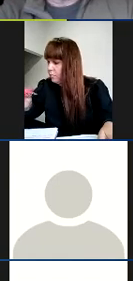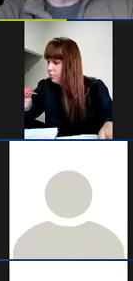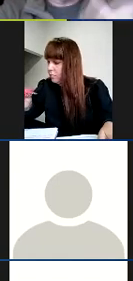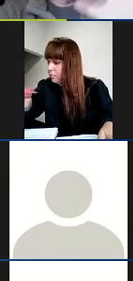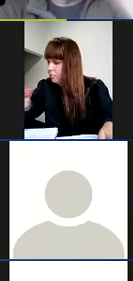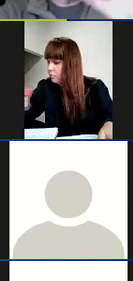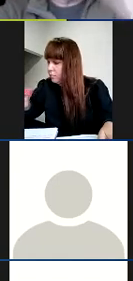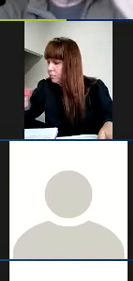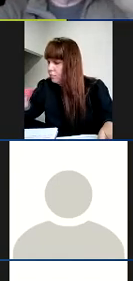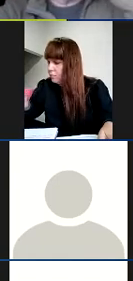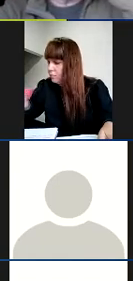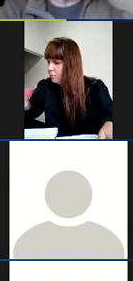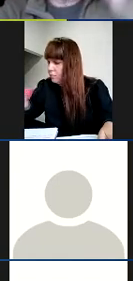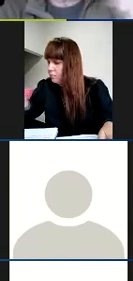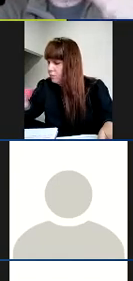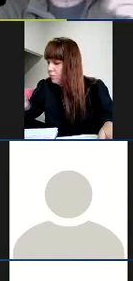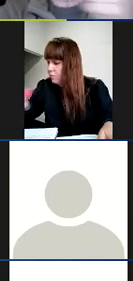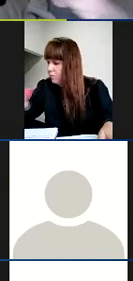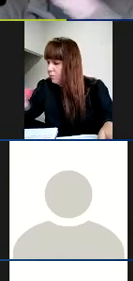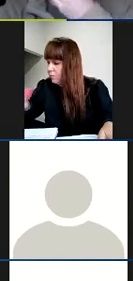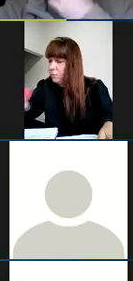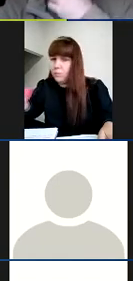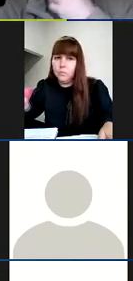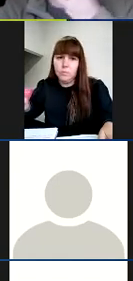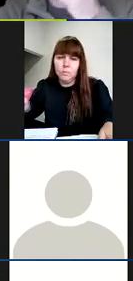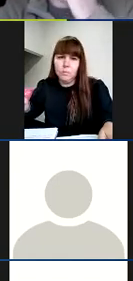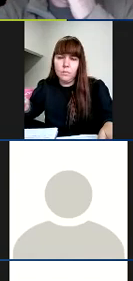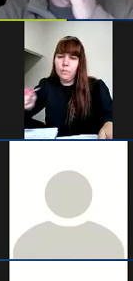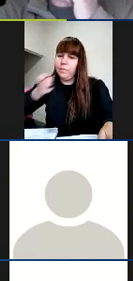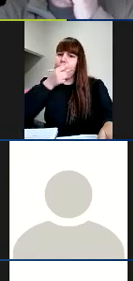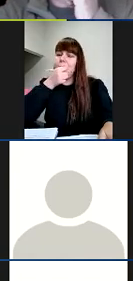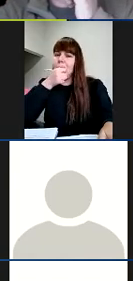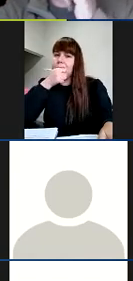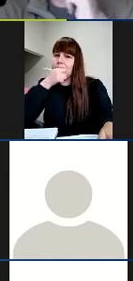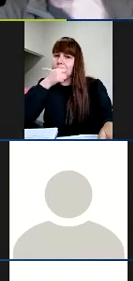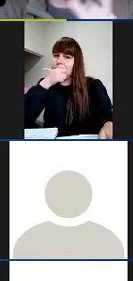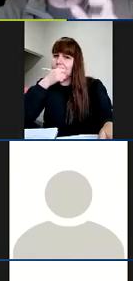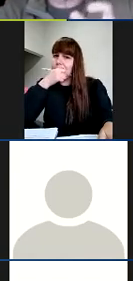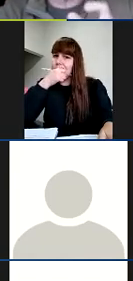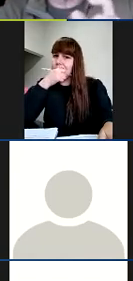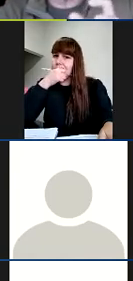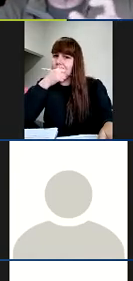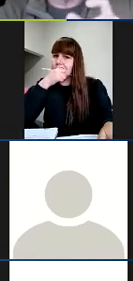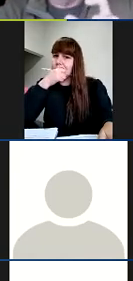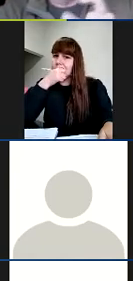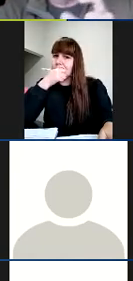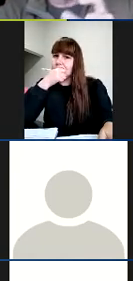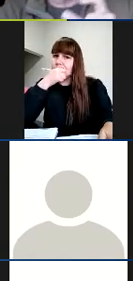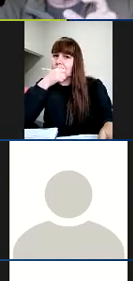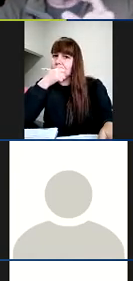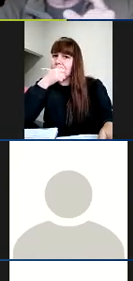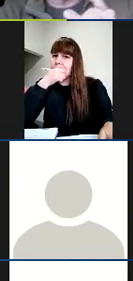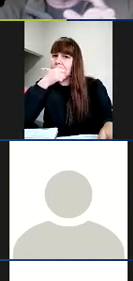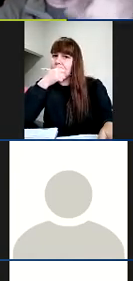A veces cambian de domicilio las sociedades para hacer trampitas, macanas, me cambio mi domicilio social inscripto